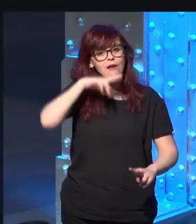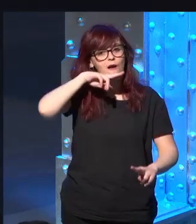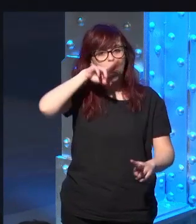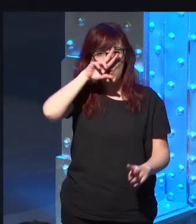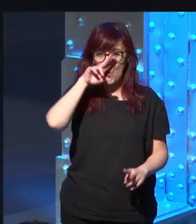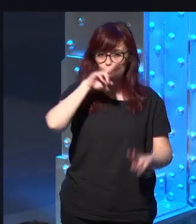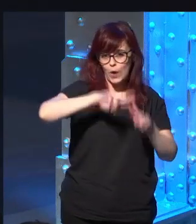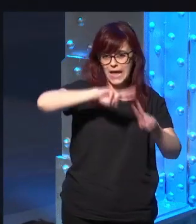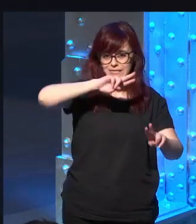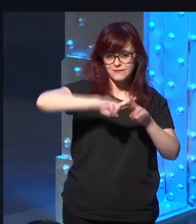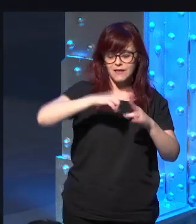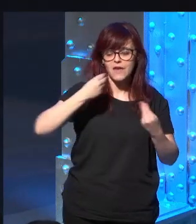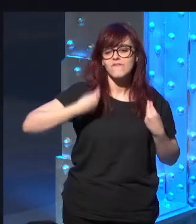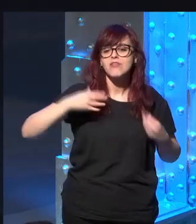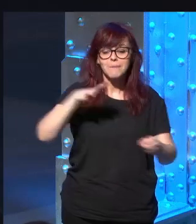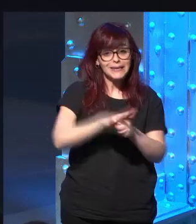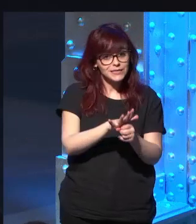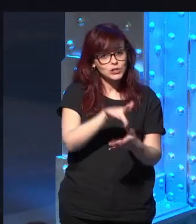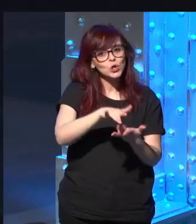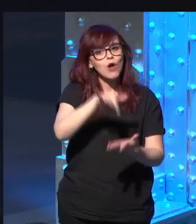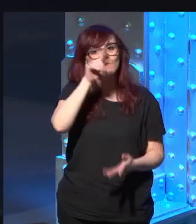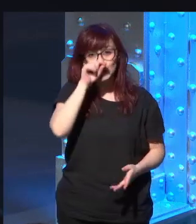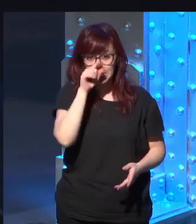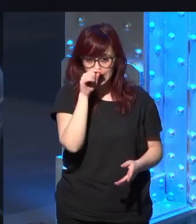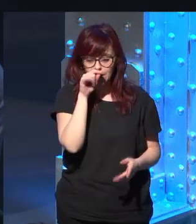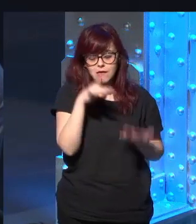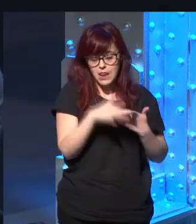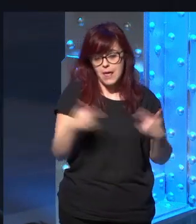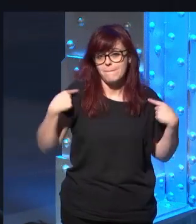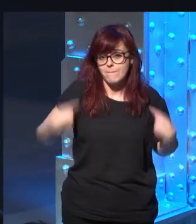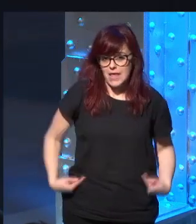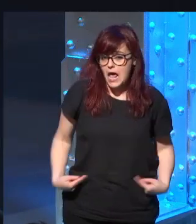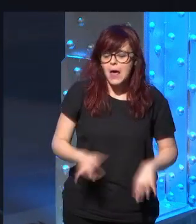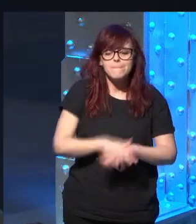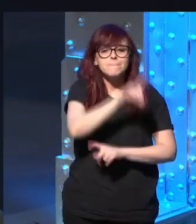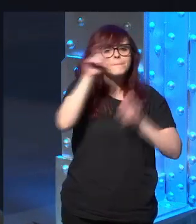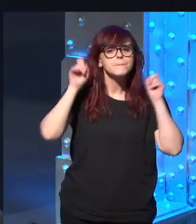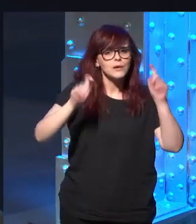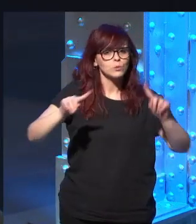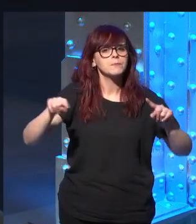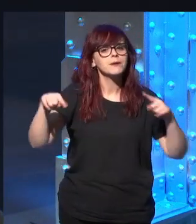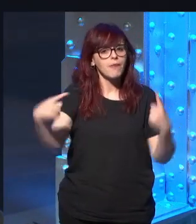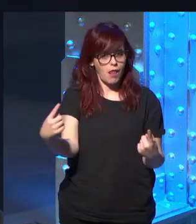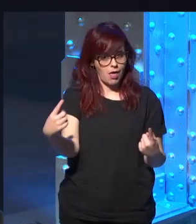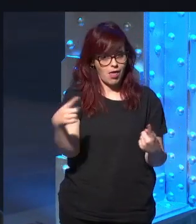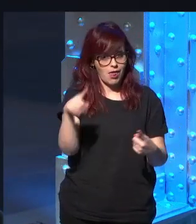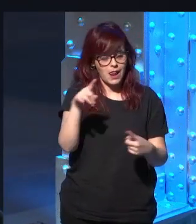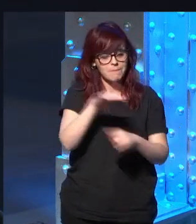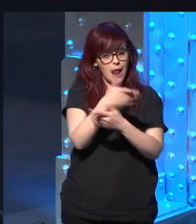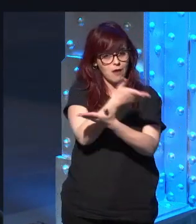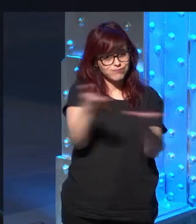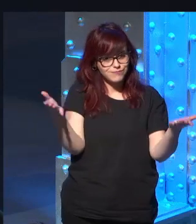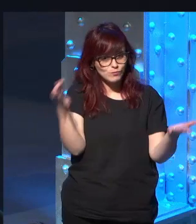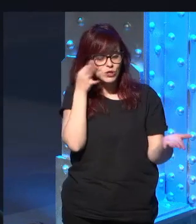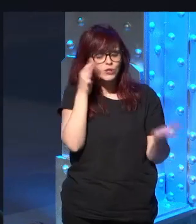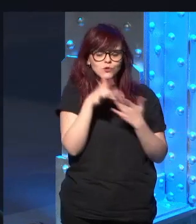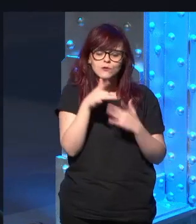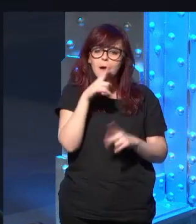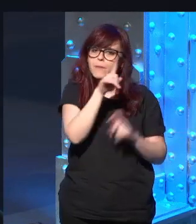Twitter mediante el hashtag VidaMartes. Y la mía, la primera pregunta que tengo para vosotras, es, como digo, una